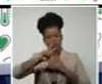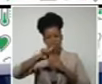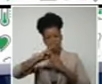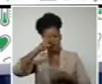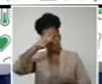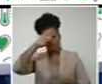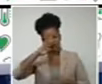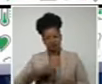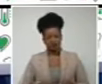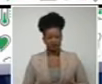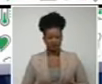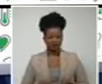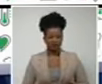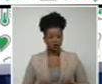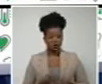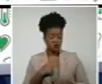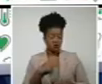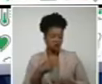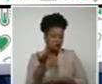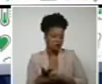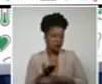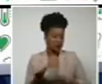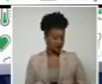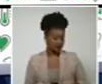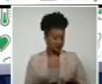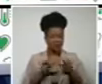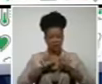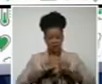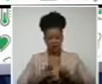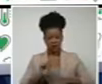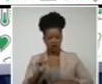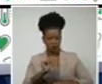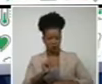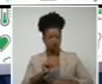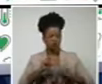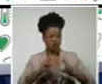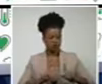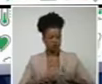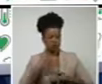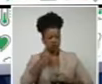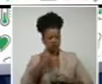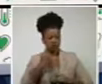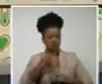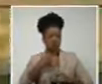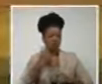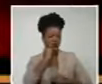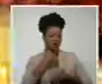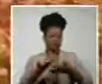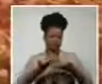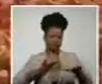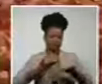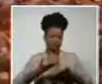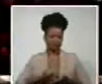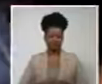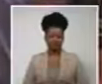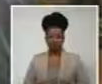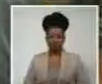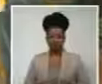televisión cubana. Yo les propongo una pausa y enseguida estamos de vuelta, porque tengo mucho más para compartir.